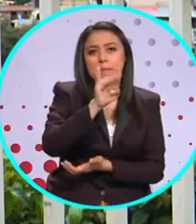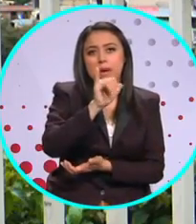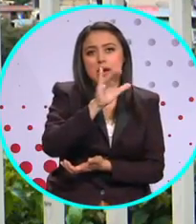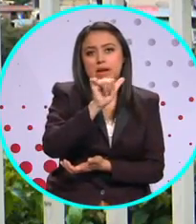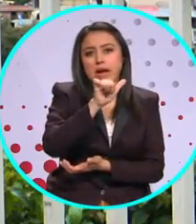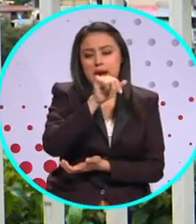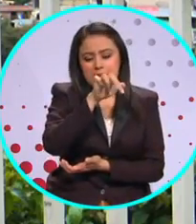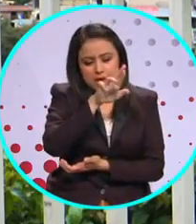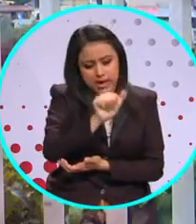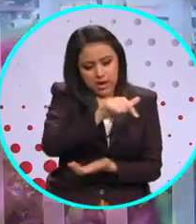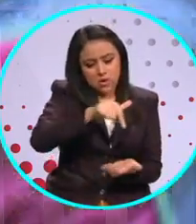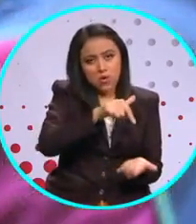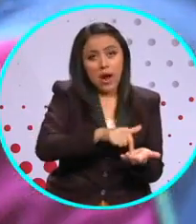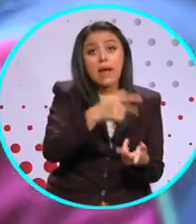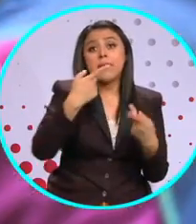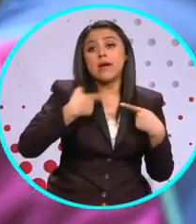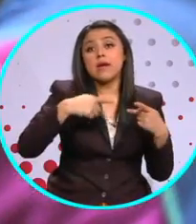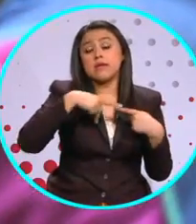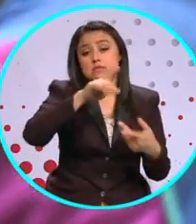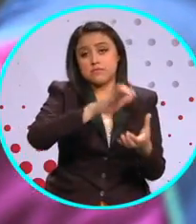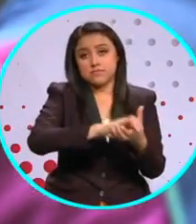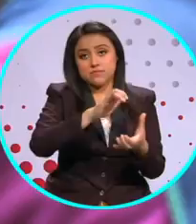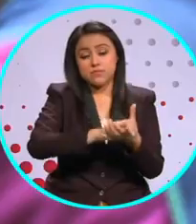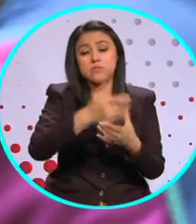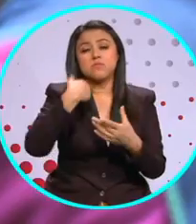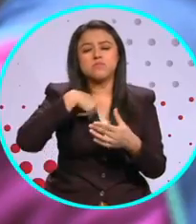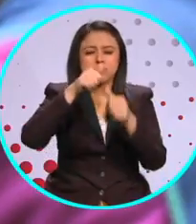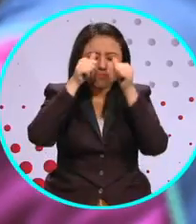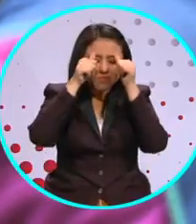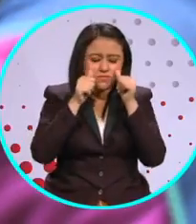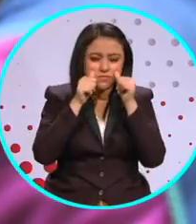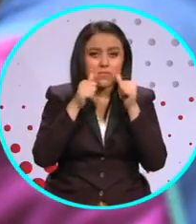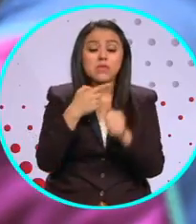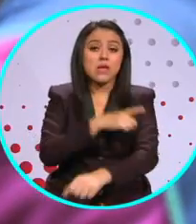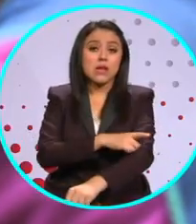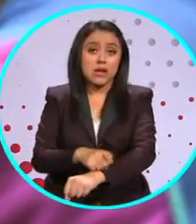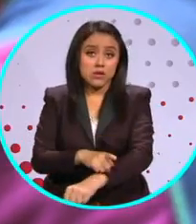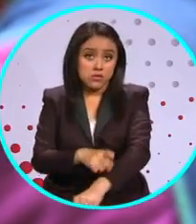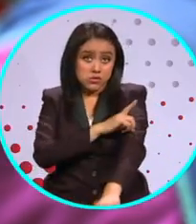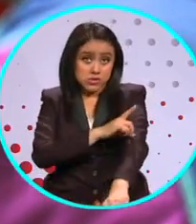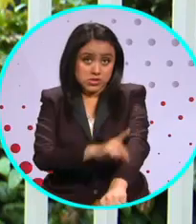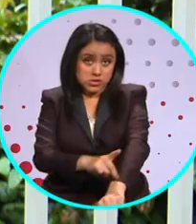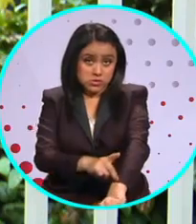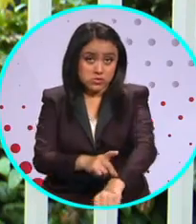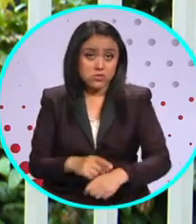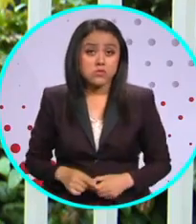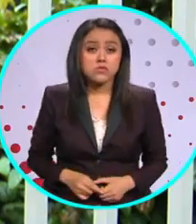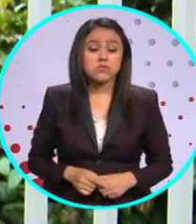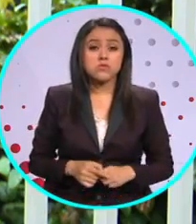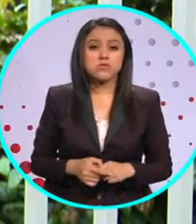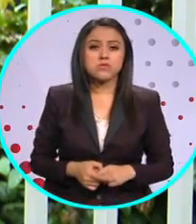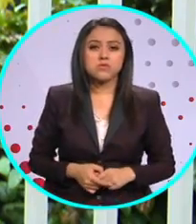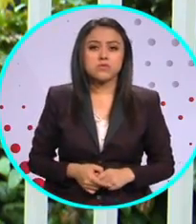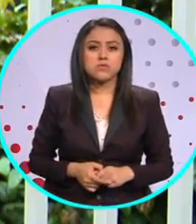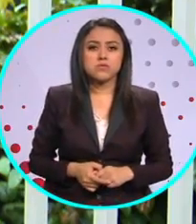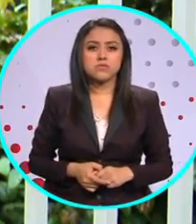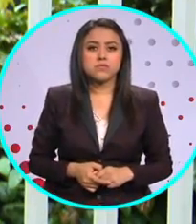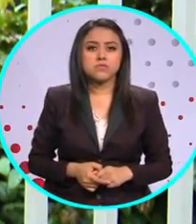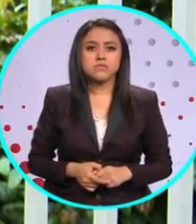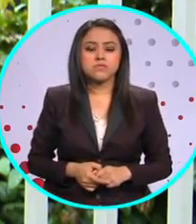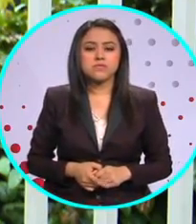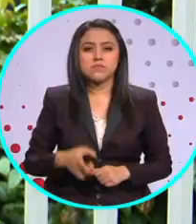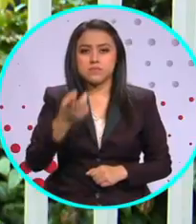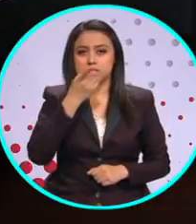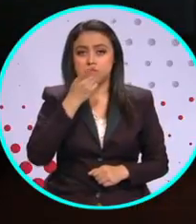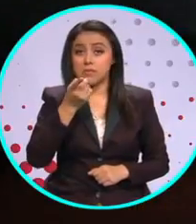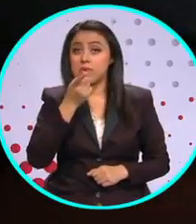único sustento para él y su esposa, que es invidente. Por parte de la delegación venían supuestamente quitando, y nosotros nos